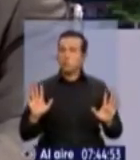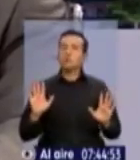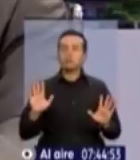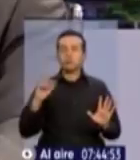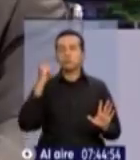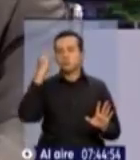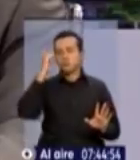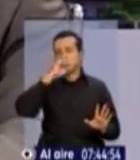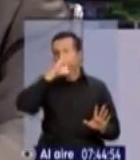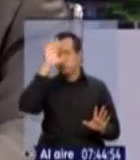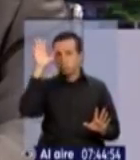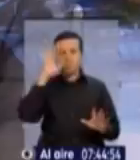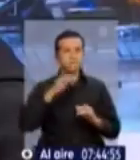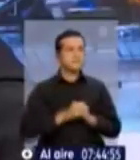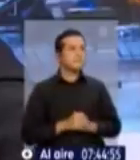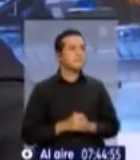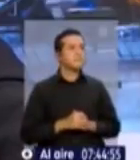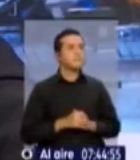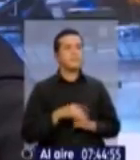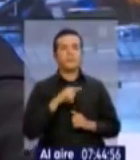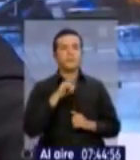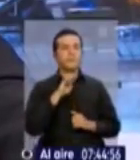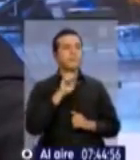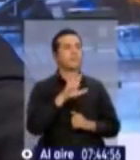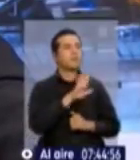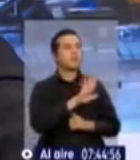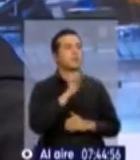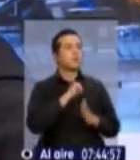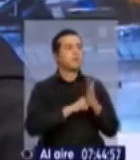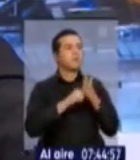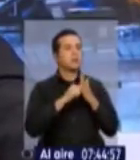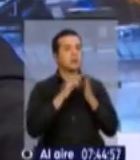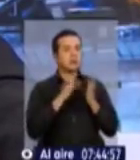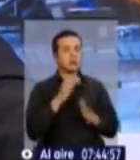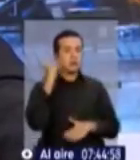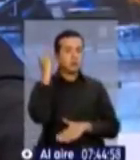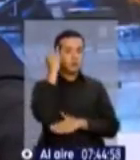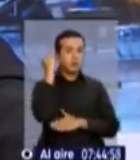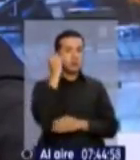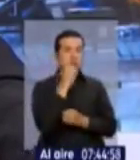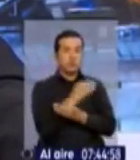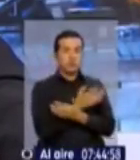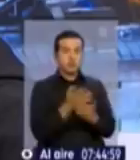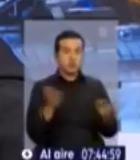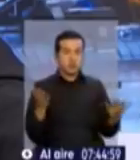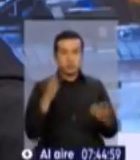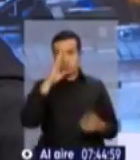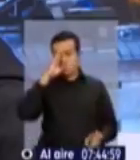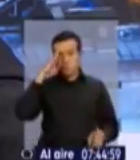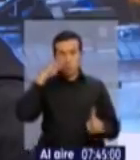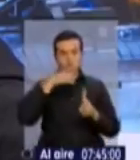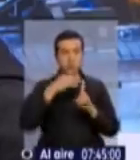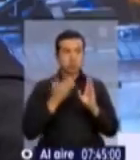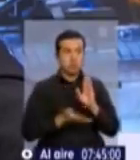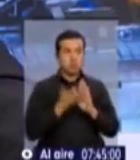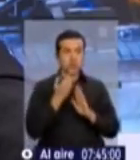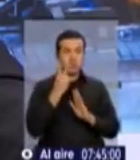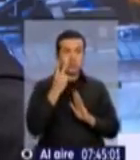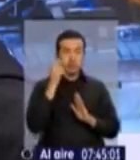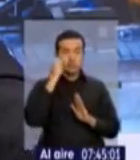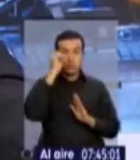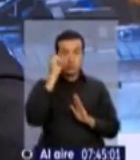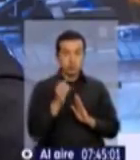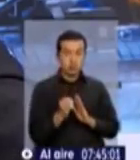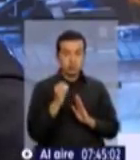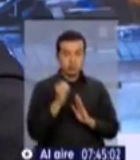ya partir minar pabel muñoz la ministra de industrias dicho que la meta es incrementar 2 por ciento de participación del